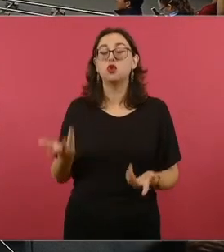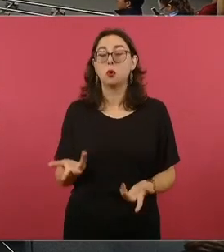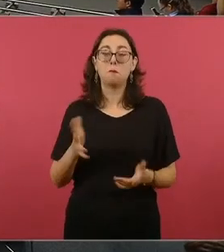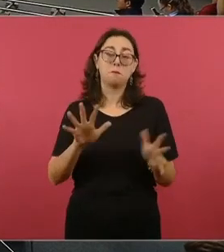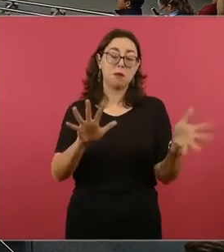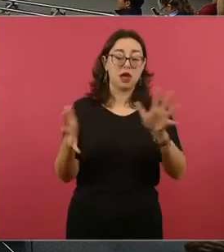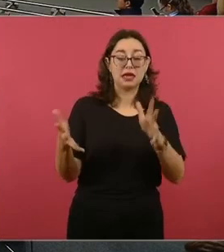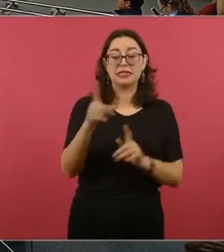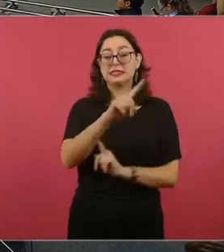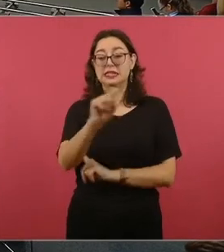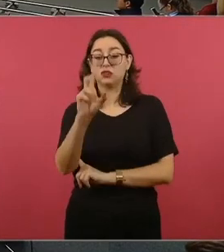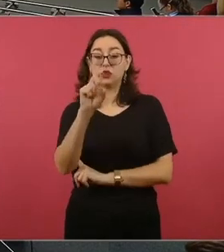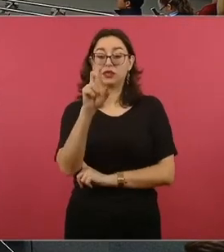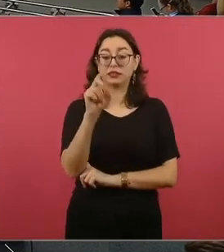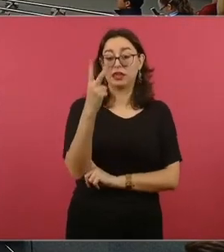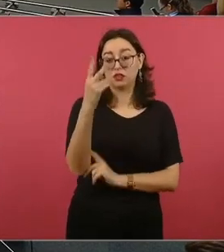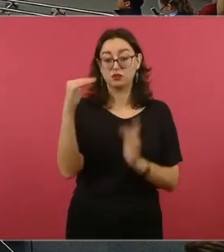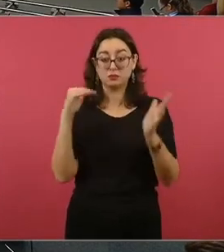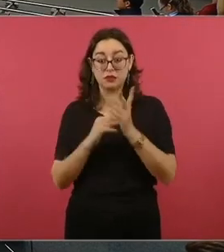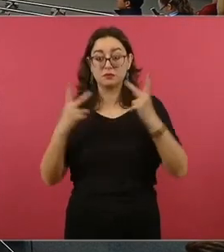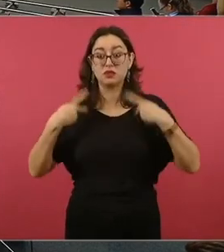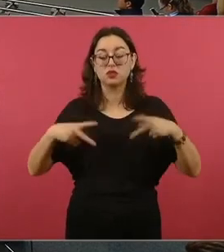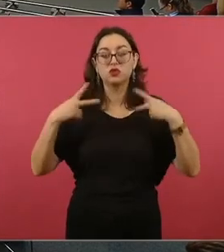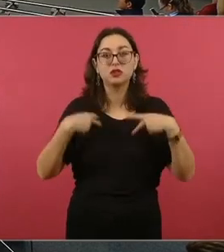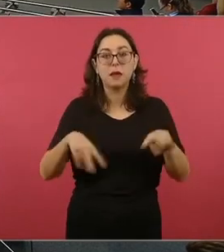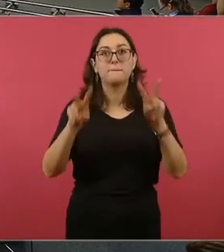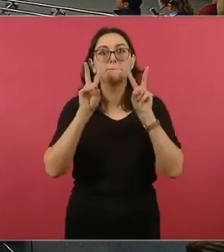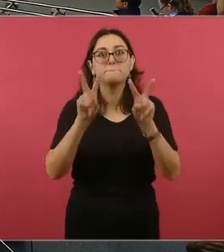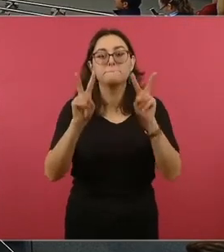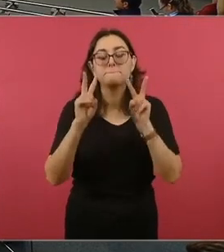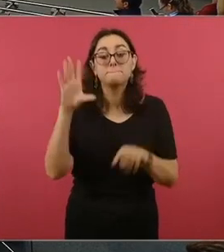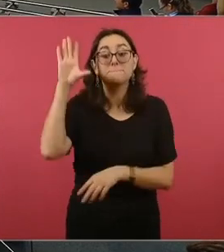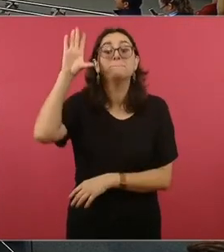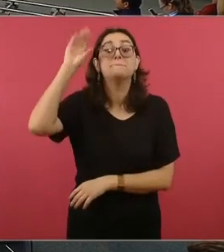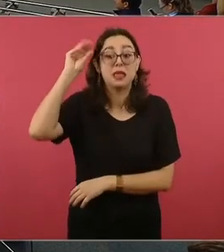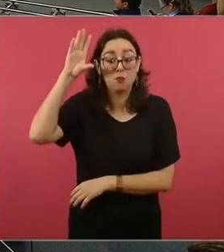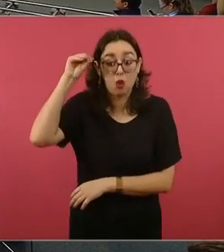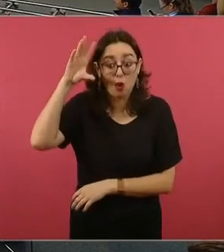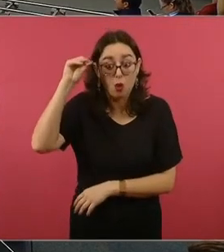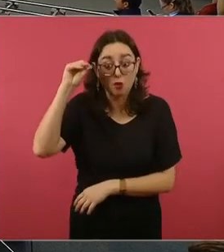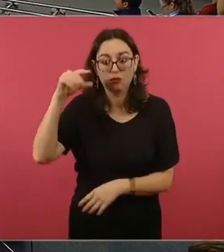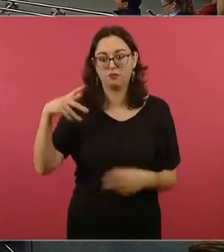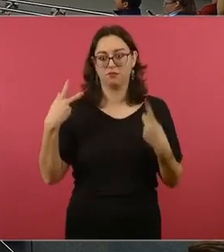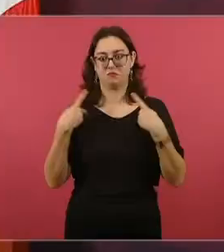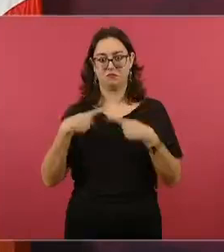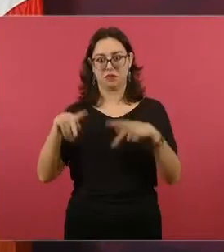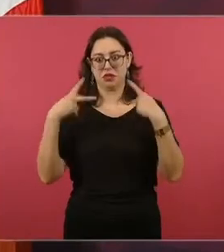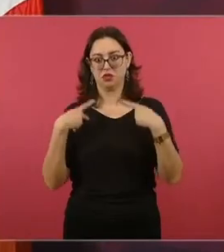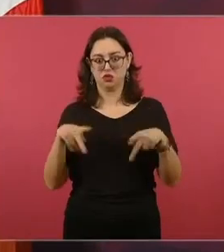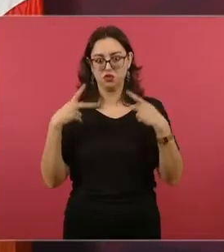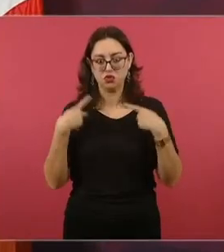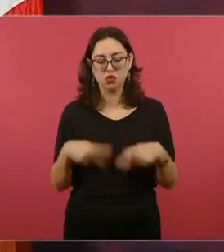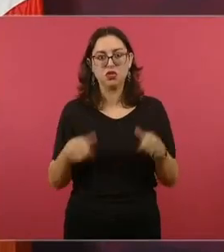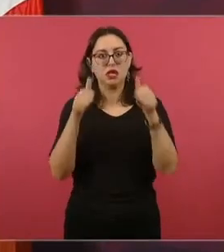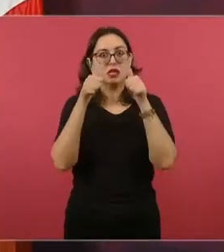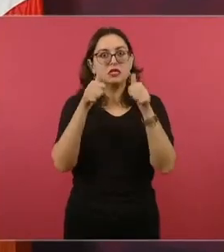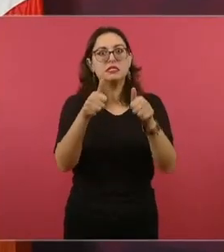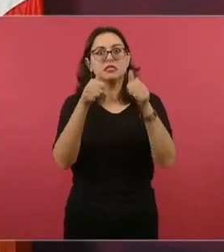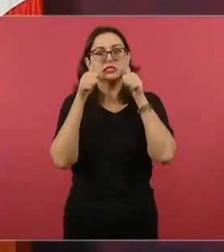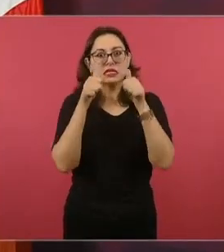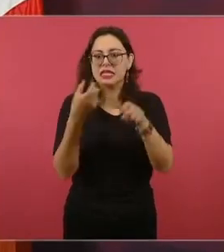por 132,000 personas, lo que lo coloca en el 6º lugar por tener más visitantes que lo ven en directo cada